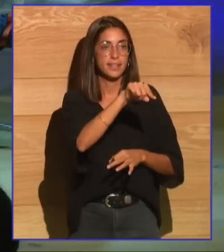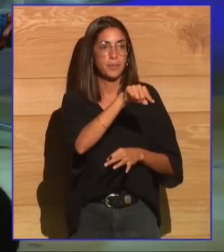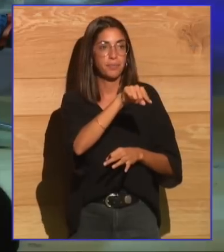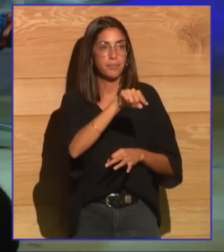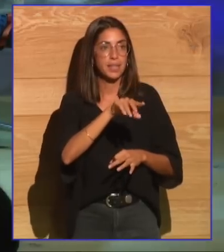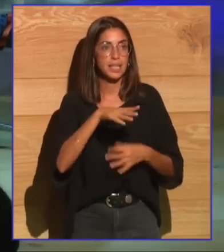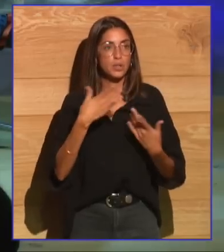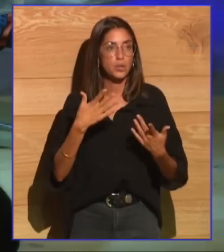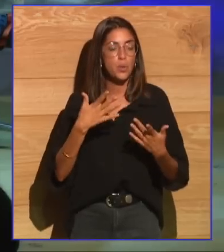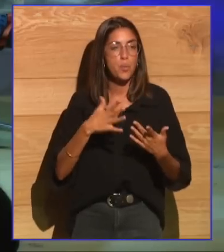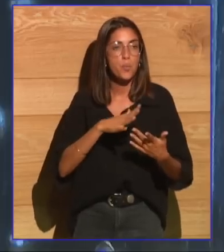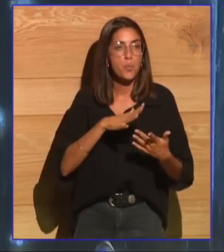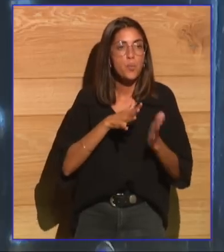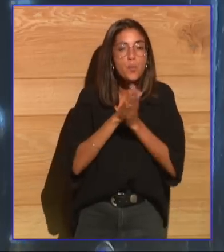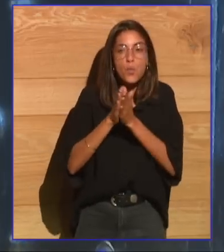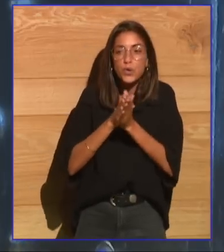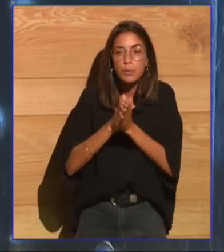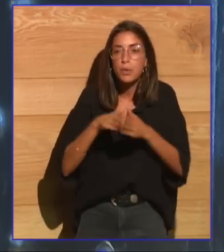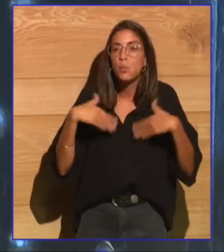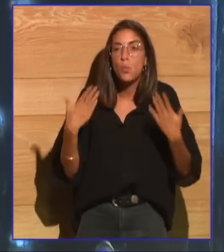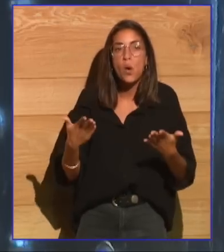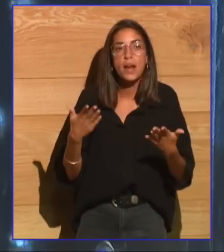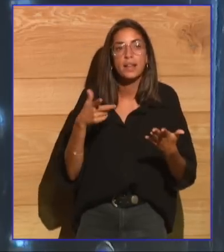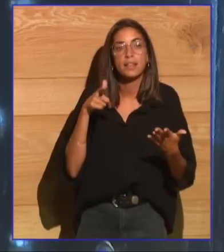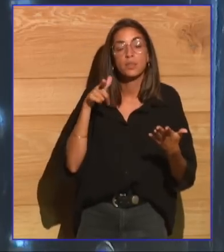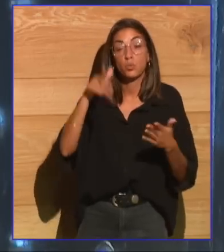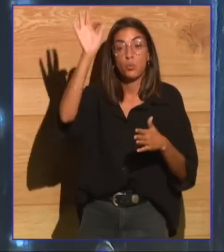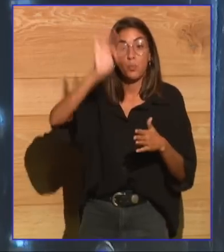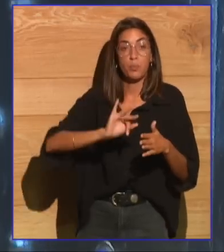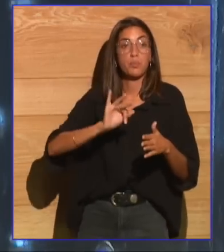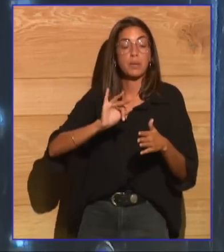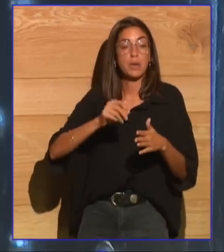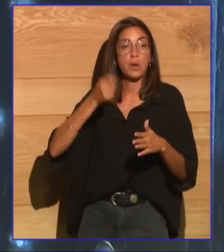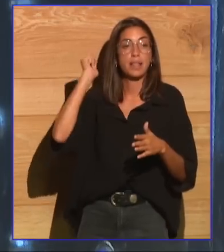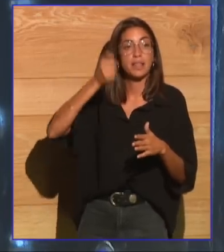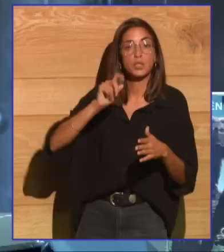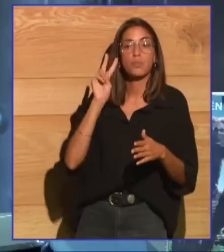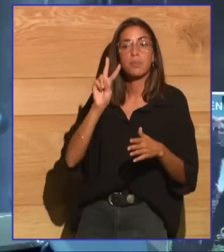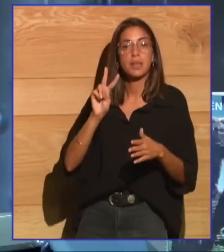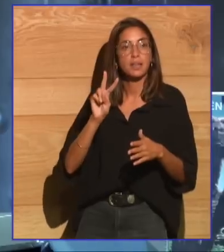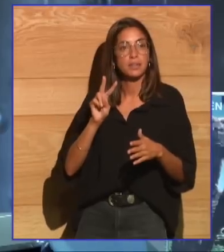motivar a rodrigo cortes a ver una película de indiana jones bush